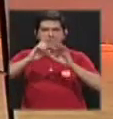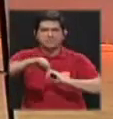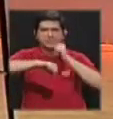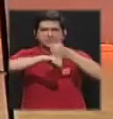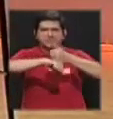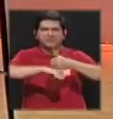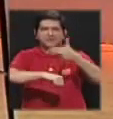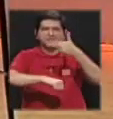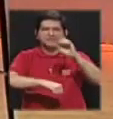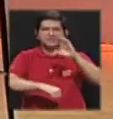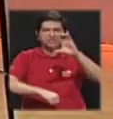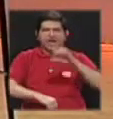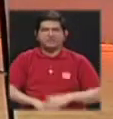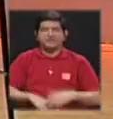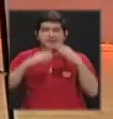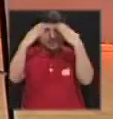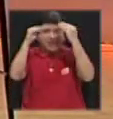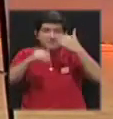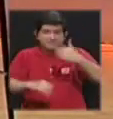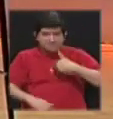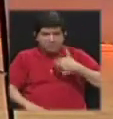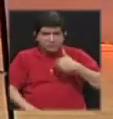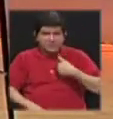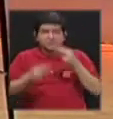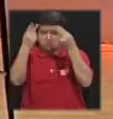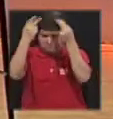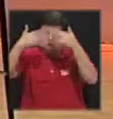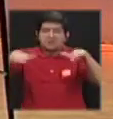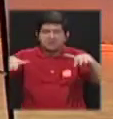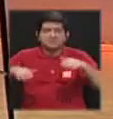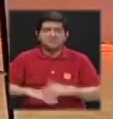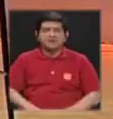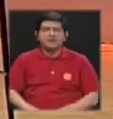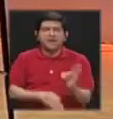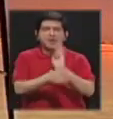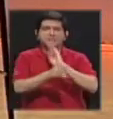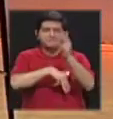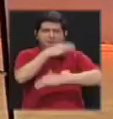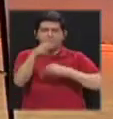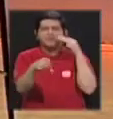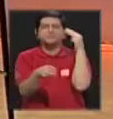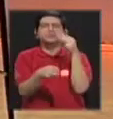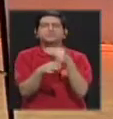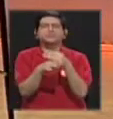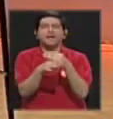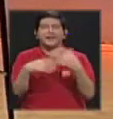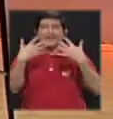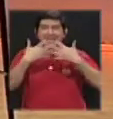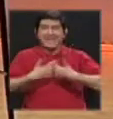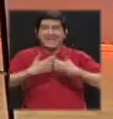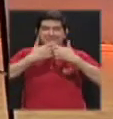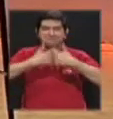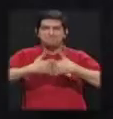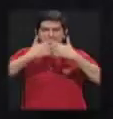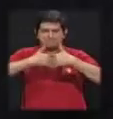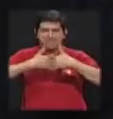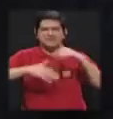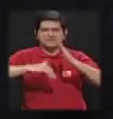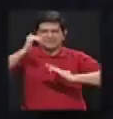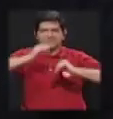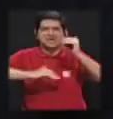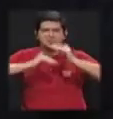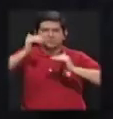CHEC. La información que hay en internet de parte del Banco Mundial es que la empresa de constructora